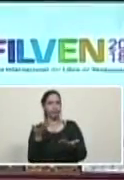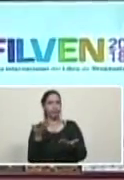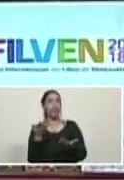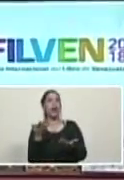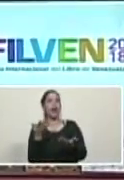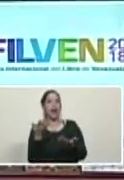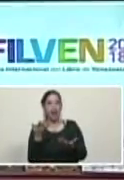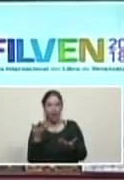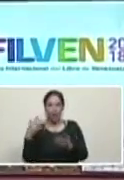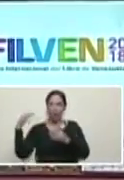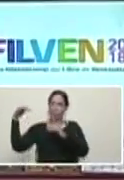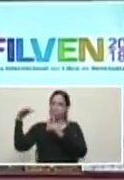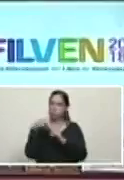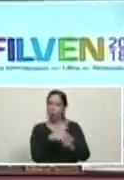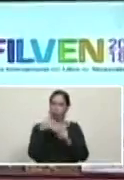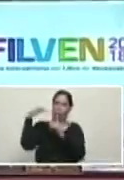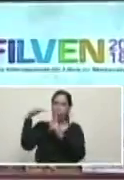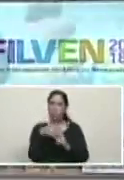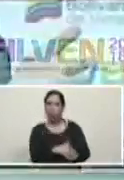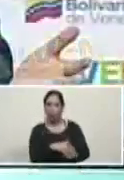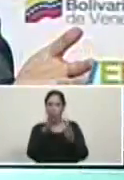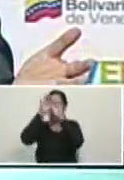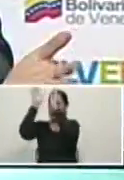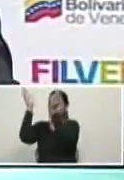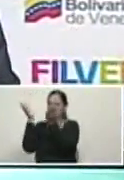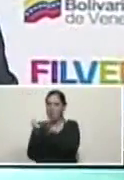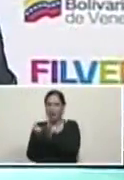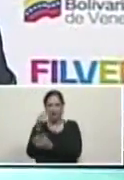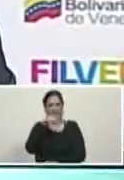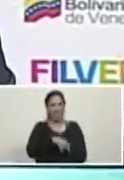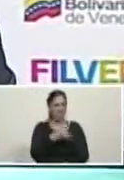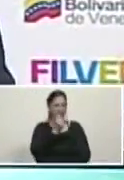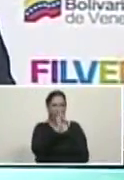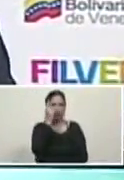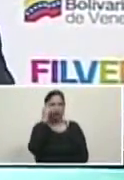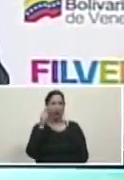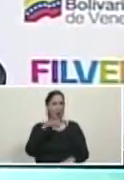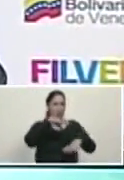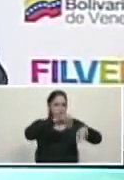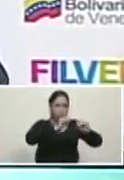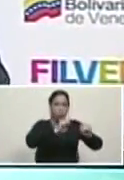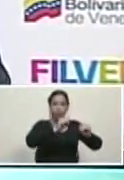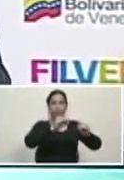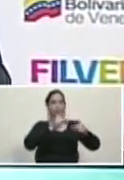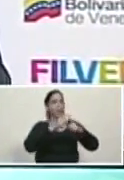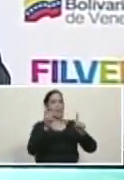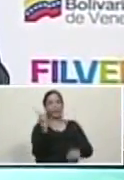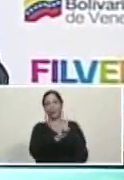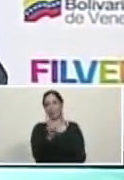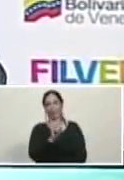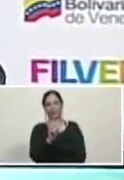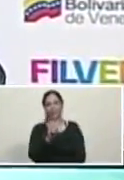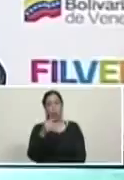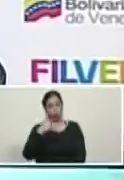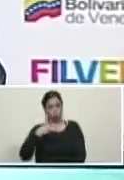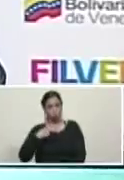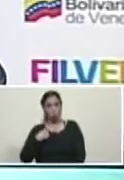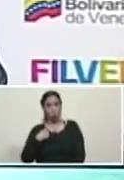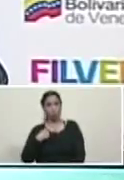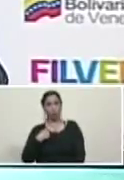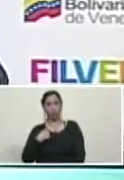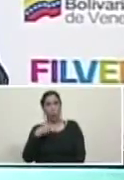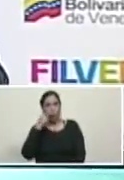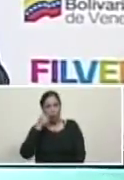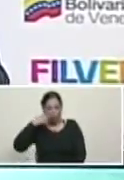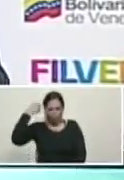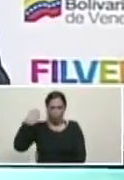ataque mundial de que soy un dictador y somos una dictadura. ¿Cómo voy a ser dictador yo, un obrero? Un hombre que se educó en el